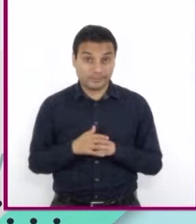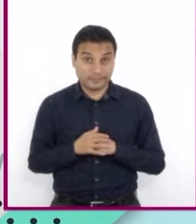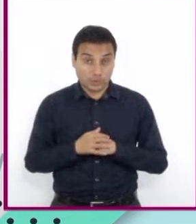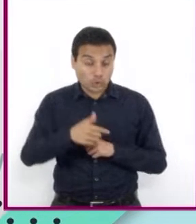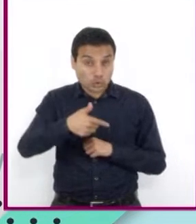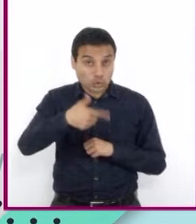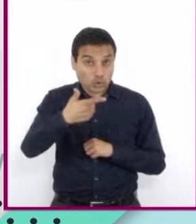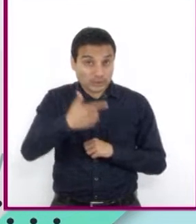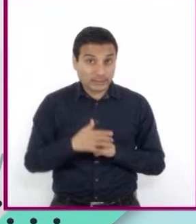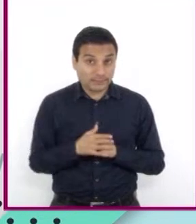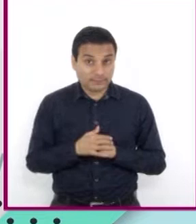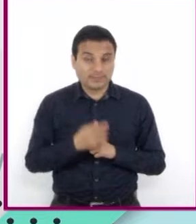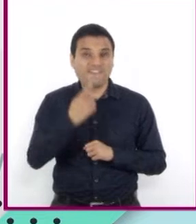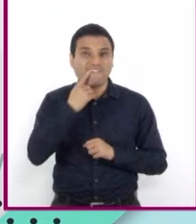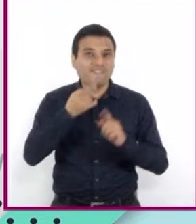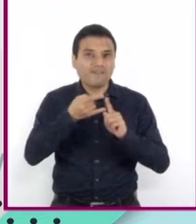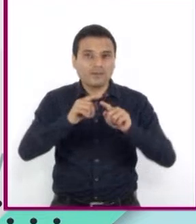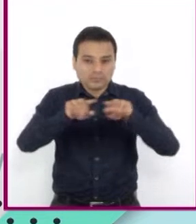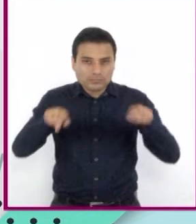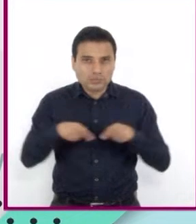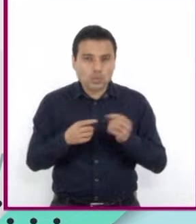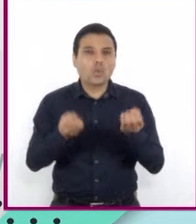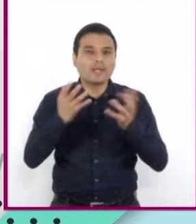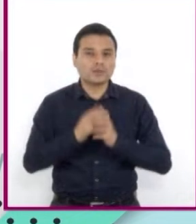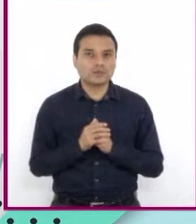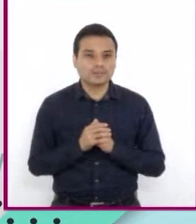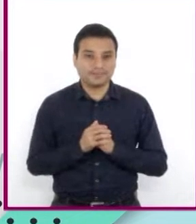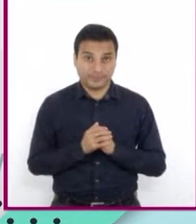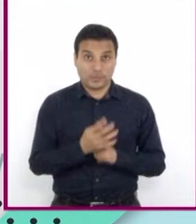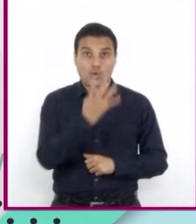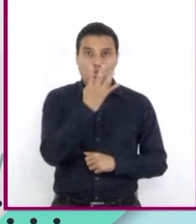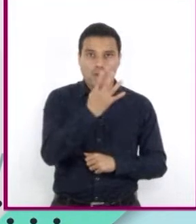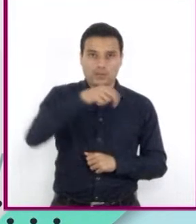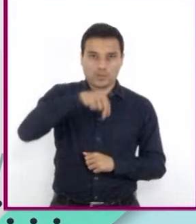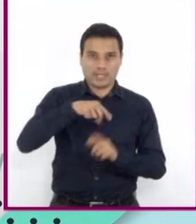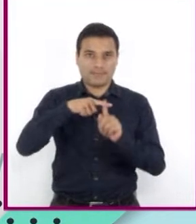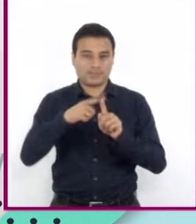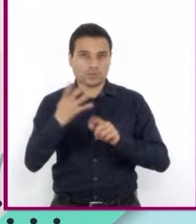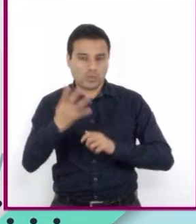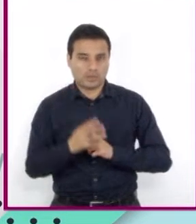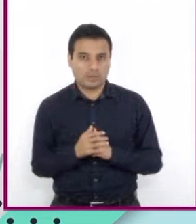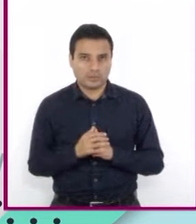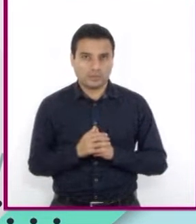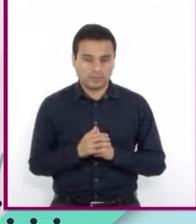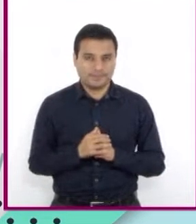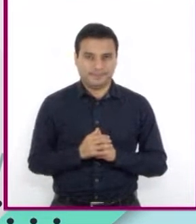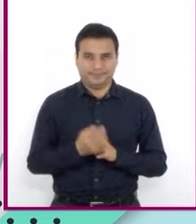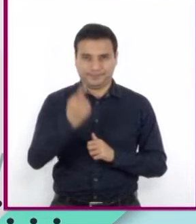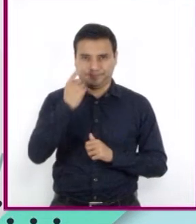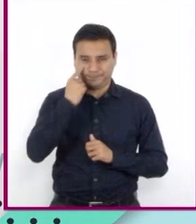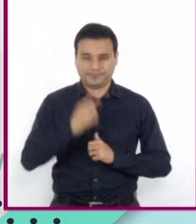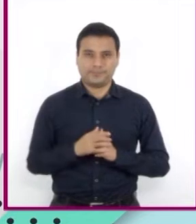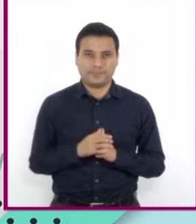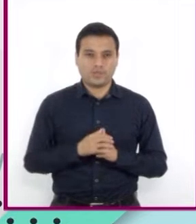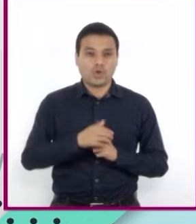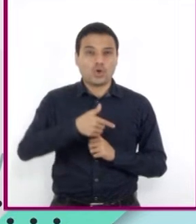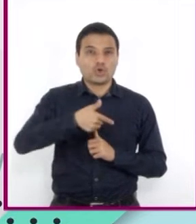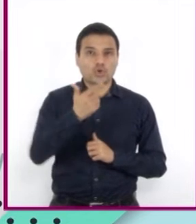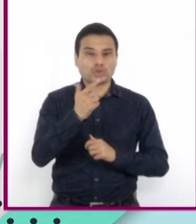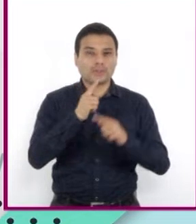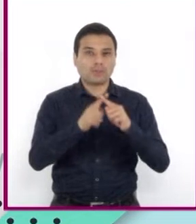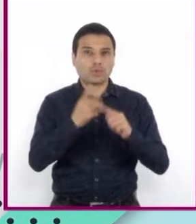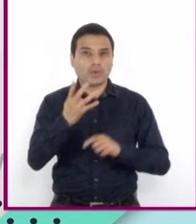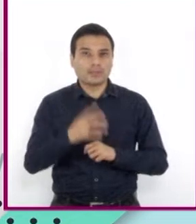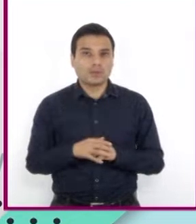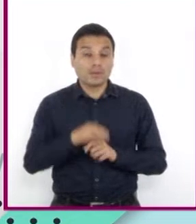término 12. Dada la expresión algebraica 4n más 4, tenemos que 12 por 4